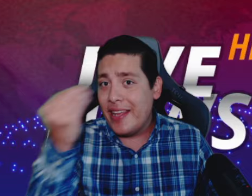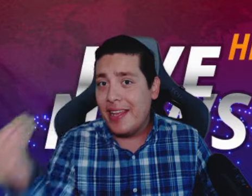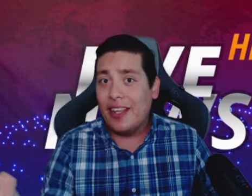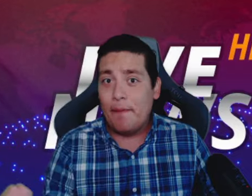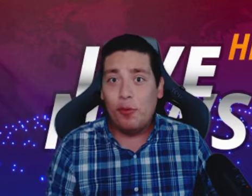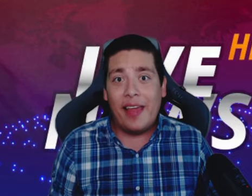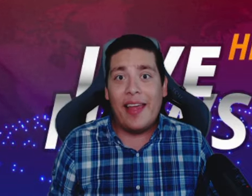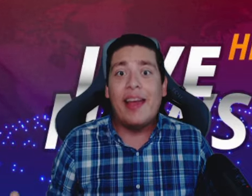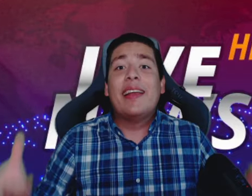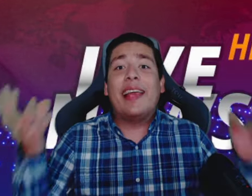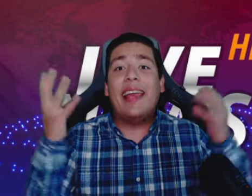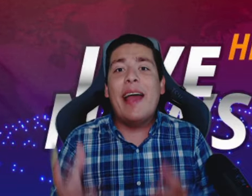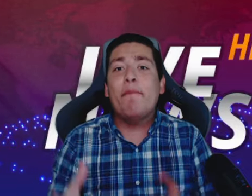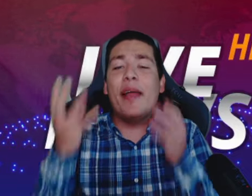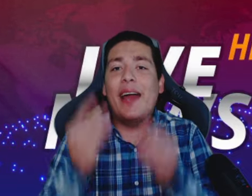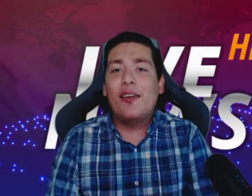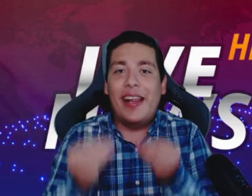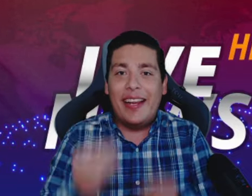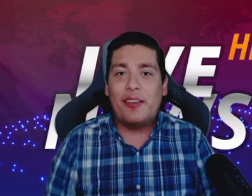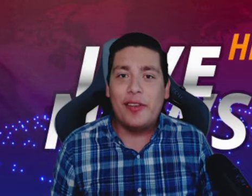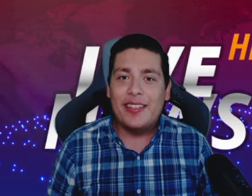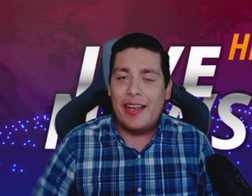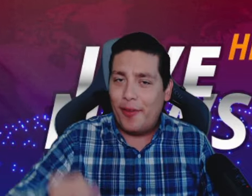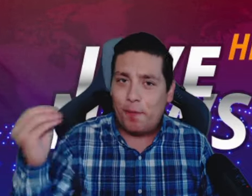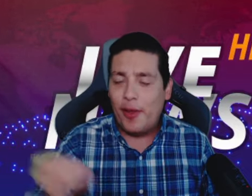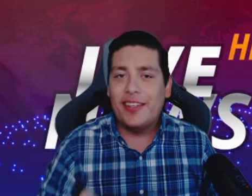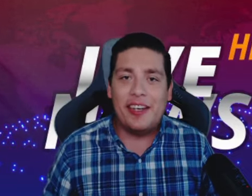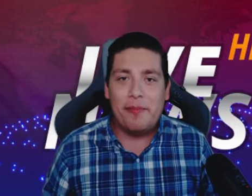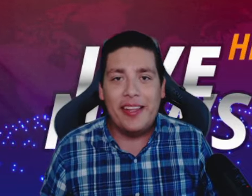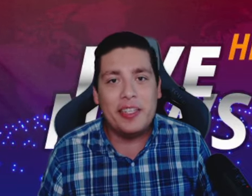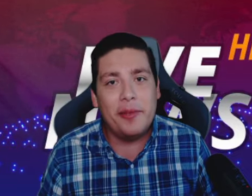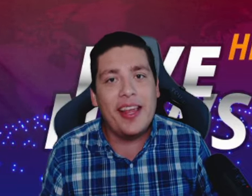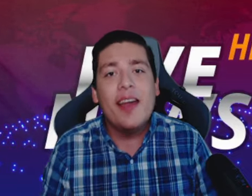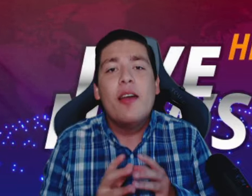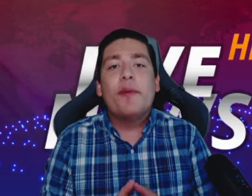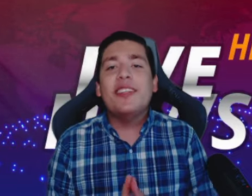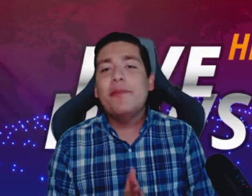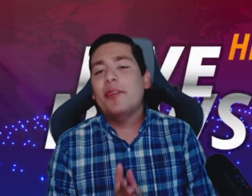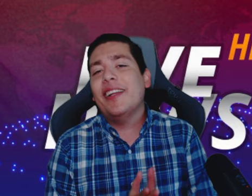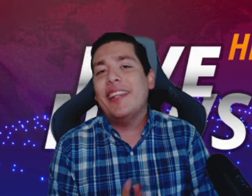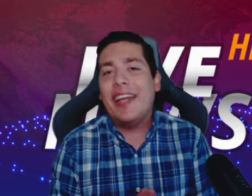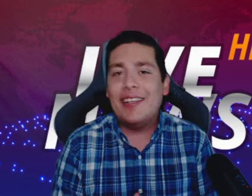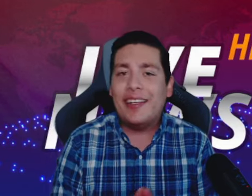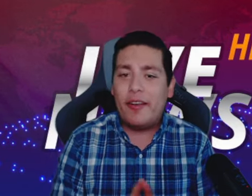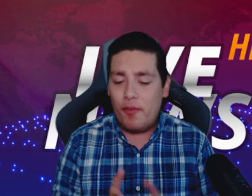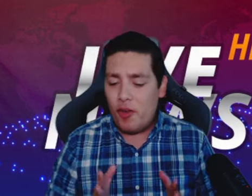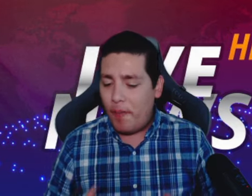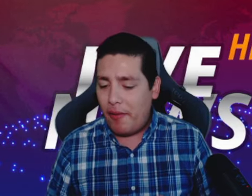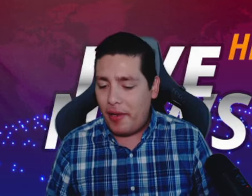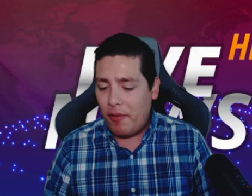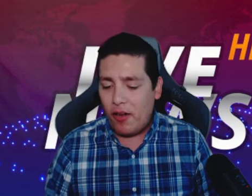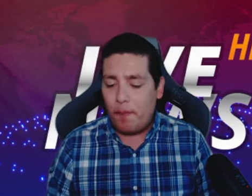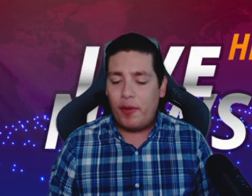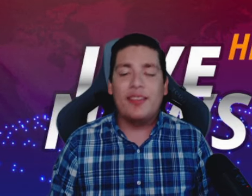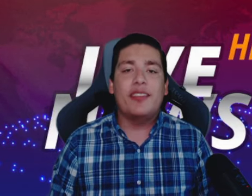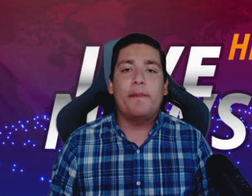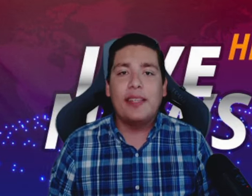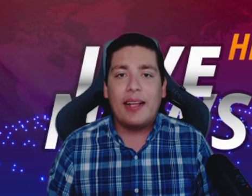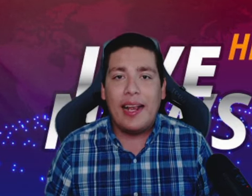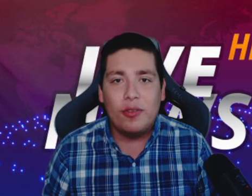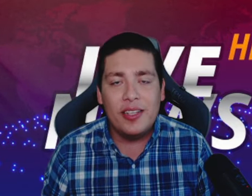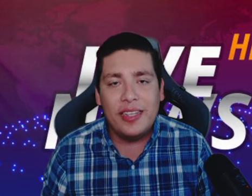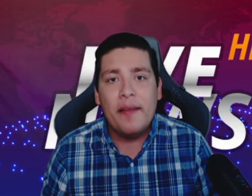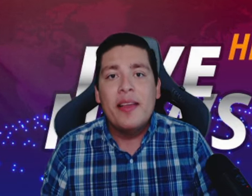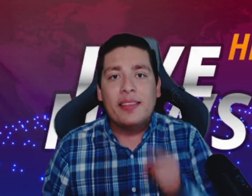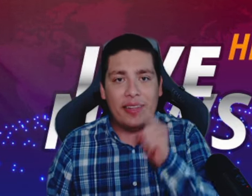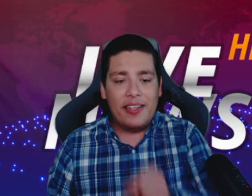Rabadán y esta diputada que ya pegaron el grito en el cielo después de tremenda exhibida? Pues te invito a que te quedes aquí conmigo para averiguarlo. Pero antes de pasar